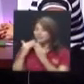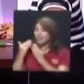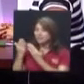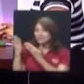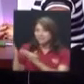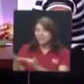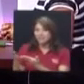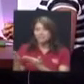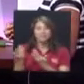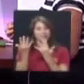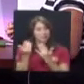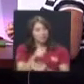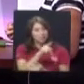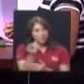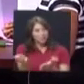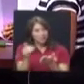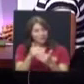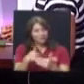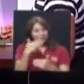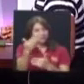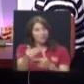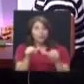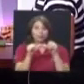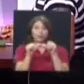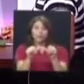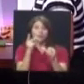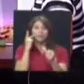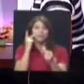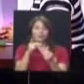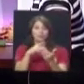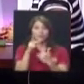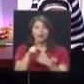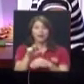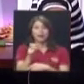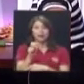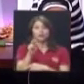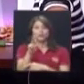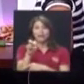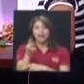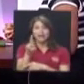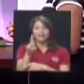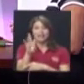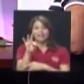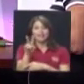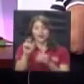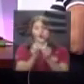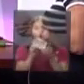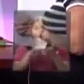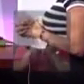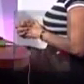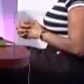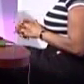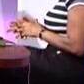y les esperamos nuevamente que desee con canal use rtv con sentido